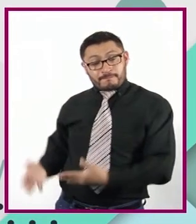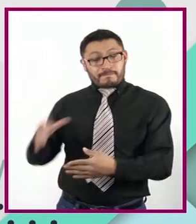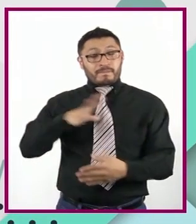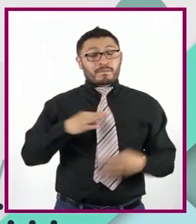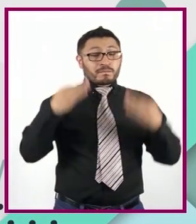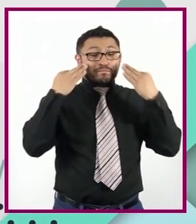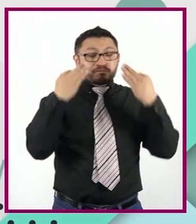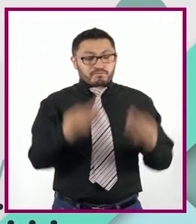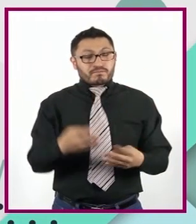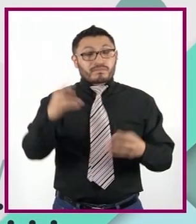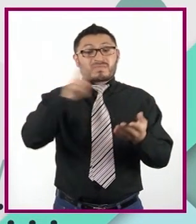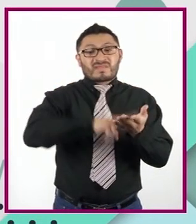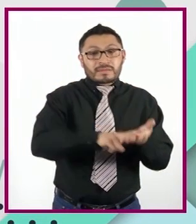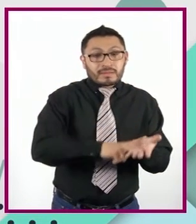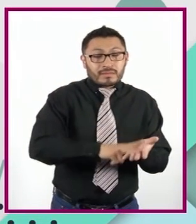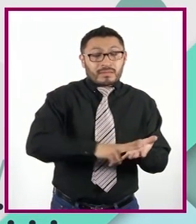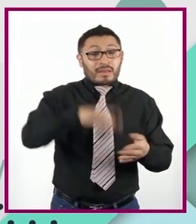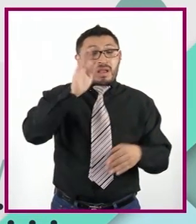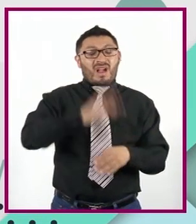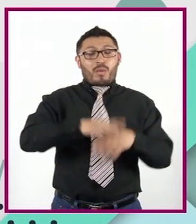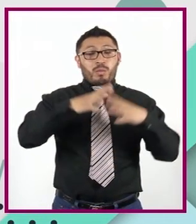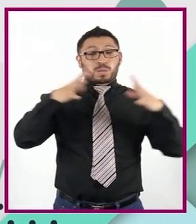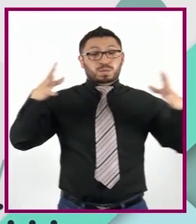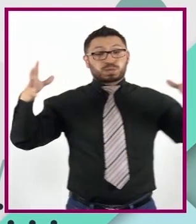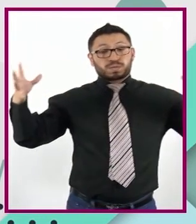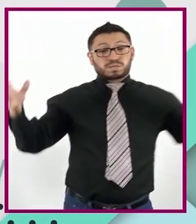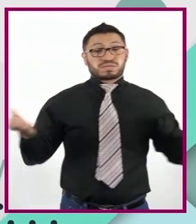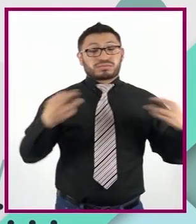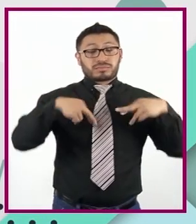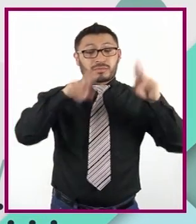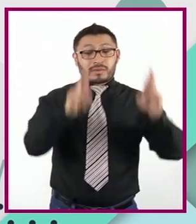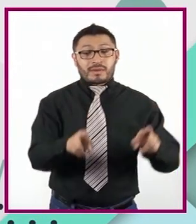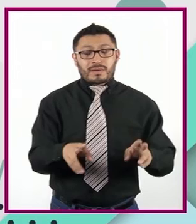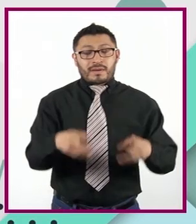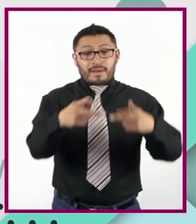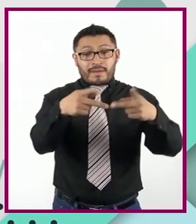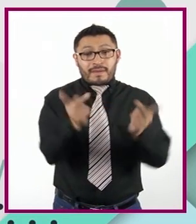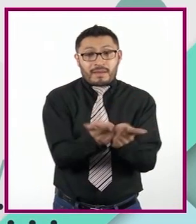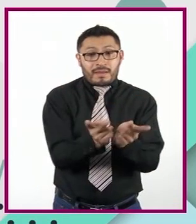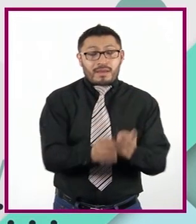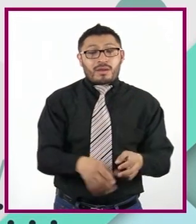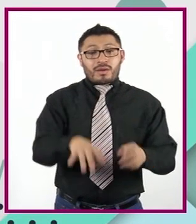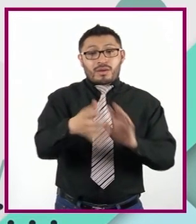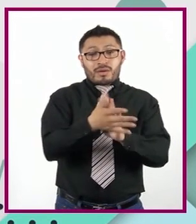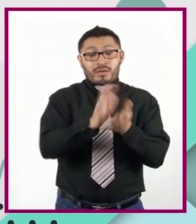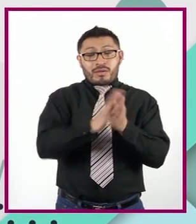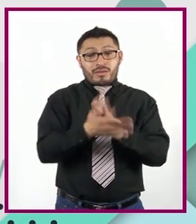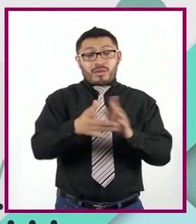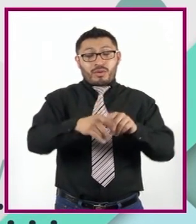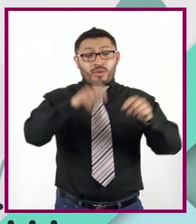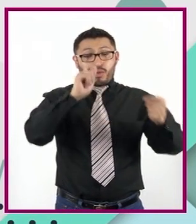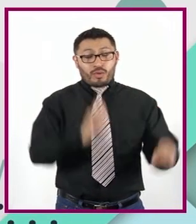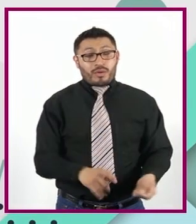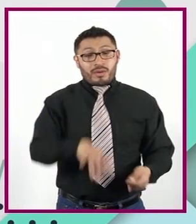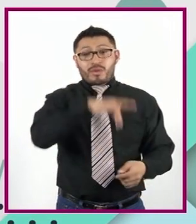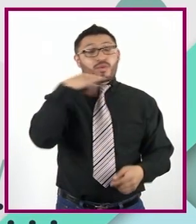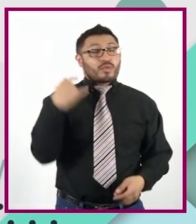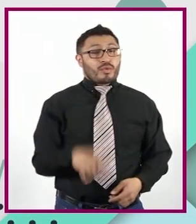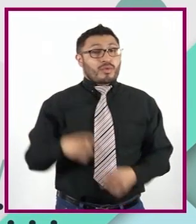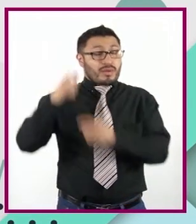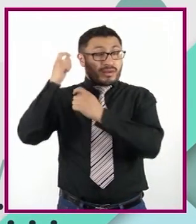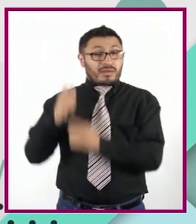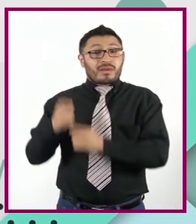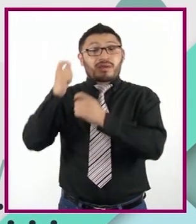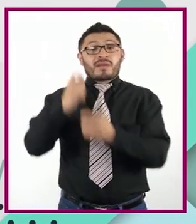observa que el sector verde es el más grande y representa al platillo chilaquiles en salsa de chile cascabel,